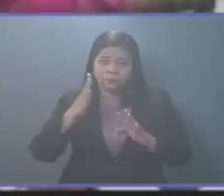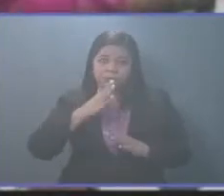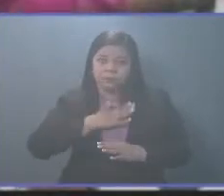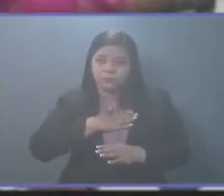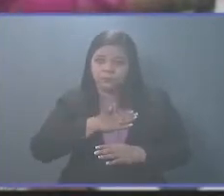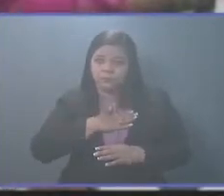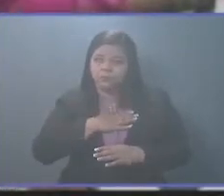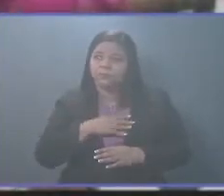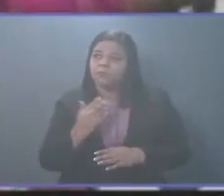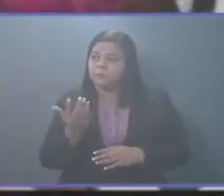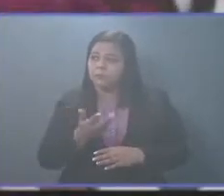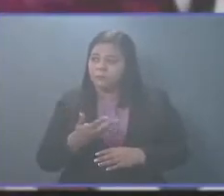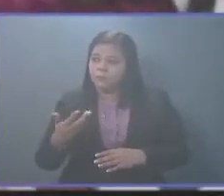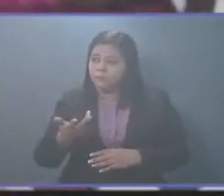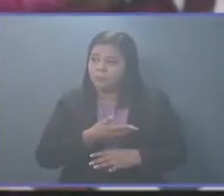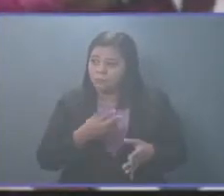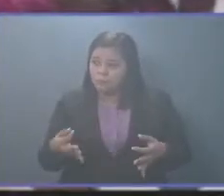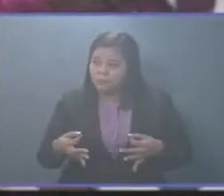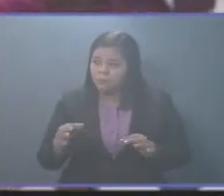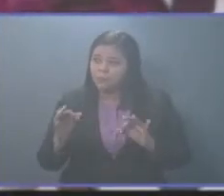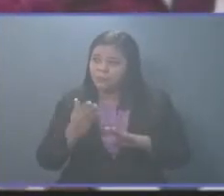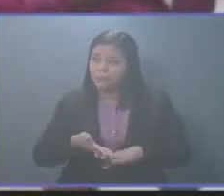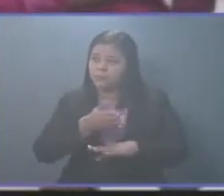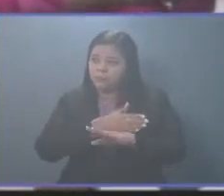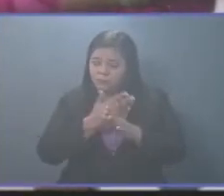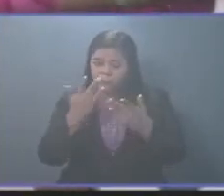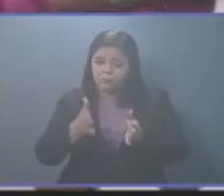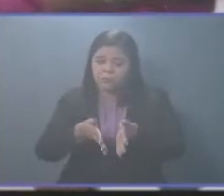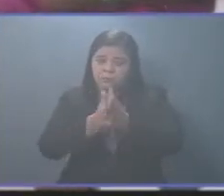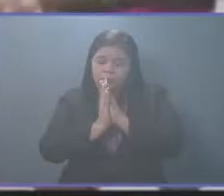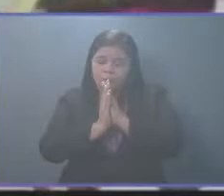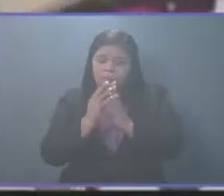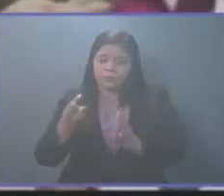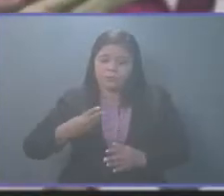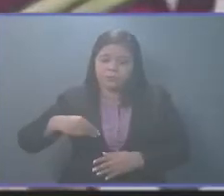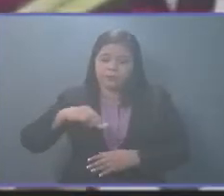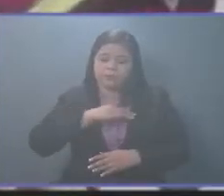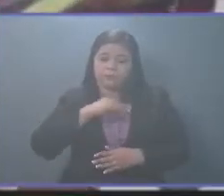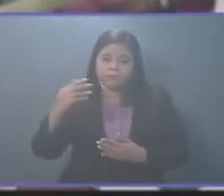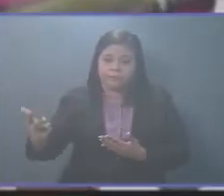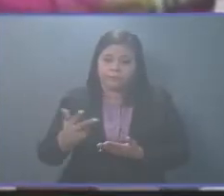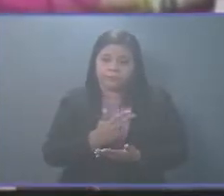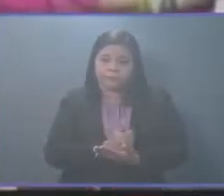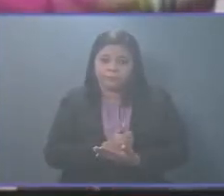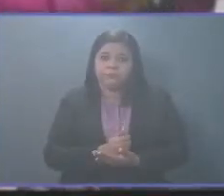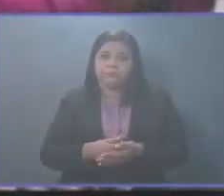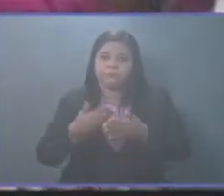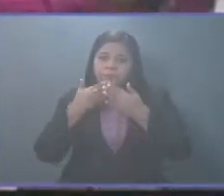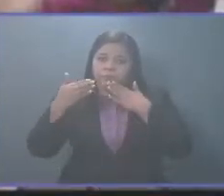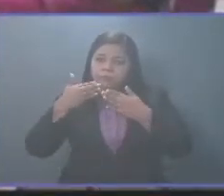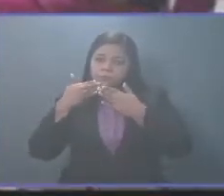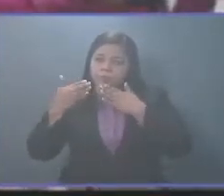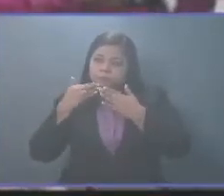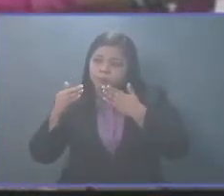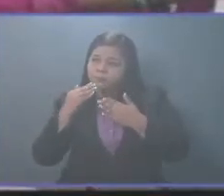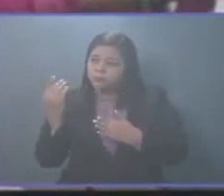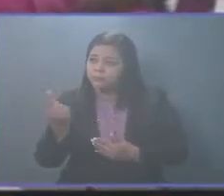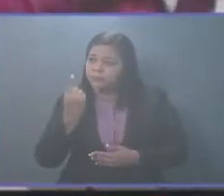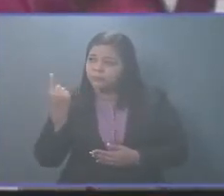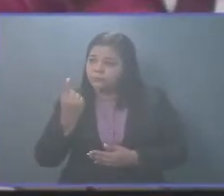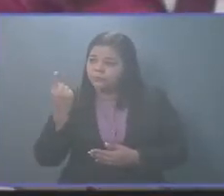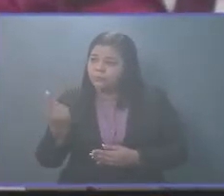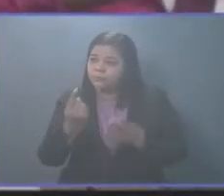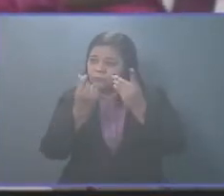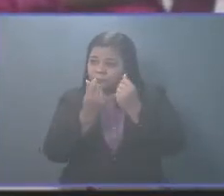de manera tal cual la recibimos, incluso con el sello del Ministerio de Hacienda, era indicándonos que nada más del